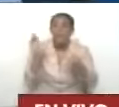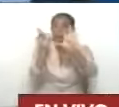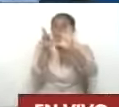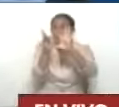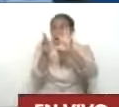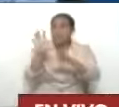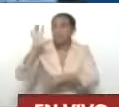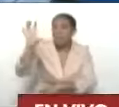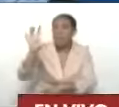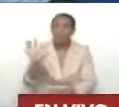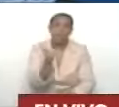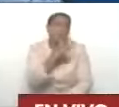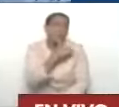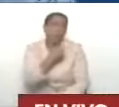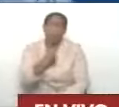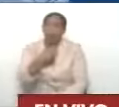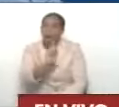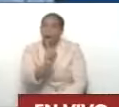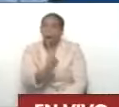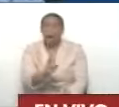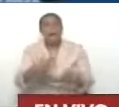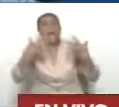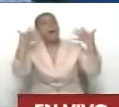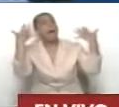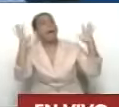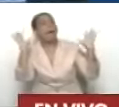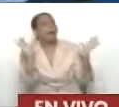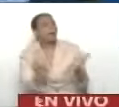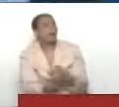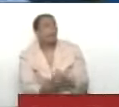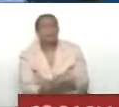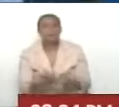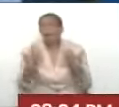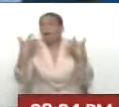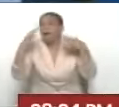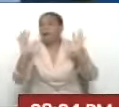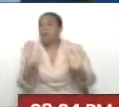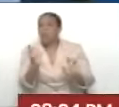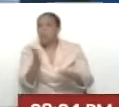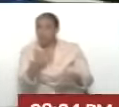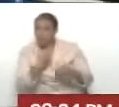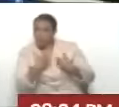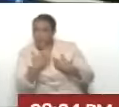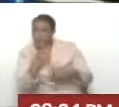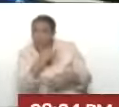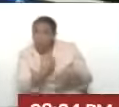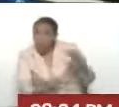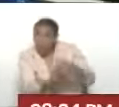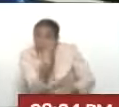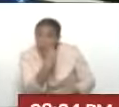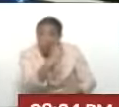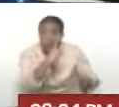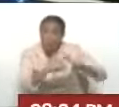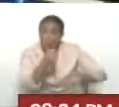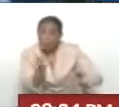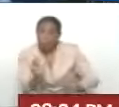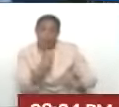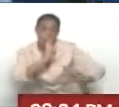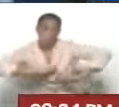lo tengo. Ah, entonces, vas a estar creyendo una encuesta y no vas a tener tu 1x10. La encuesta verdadera es el